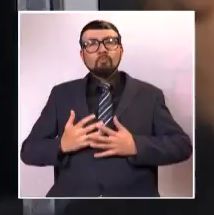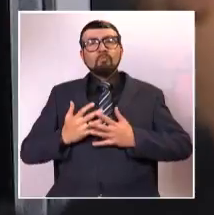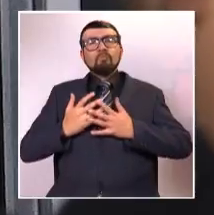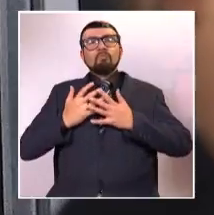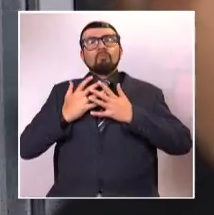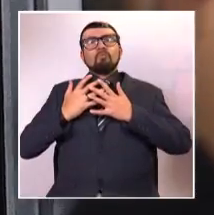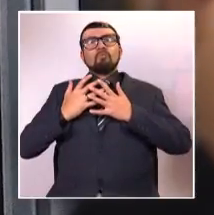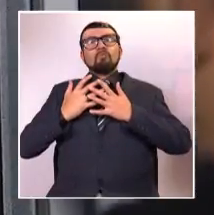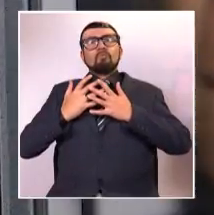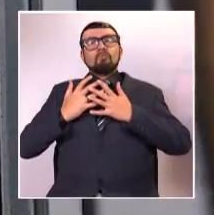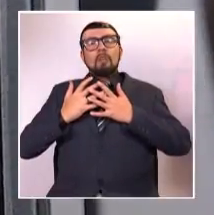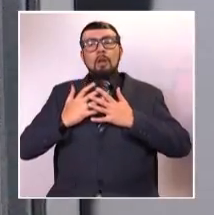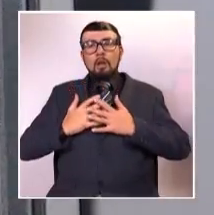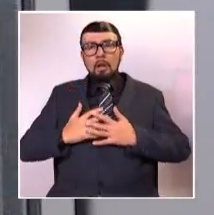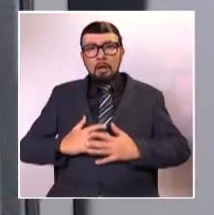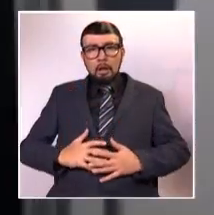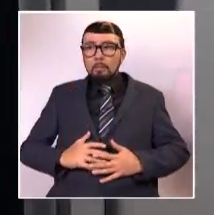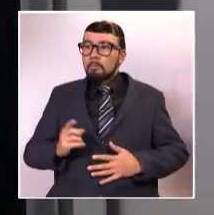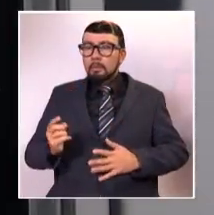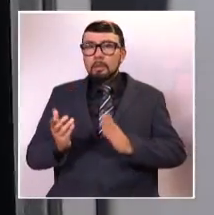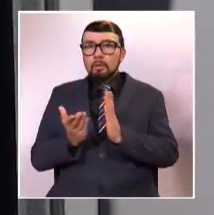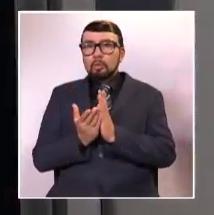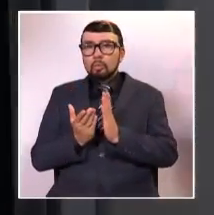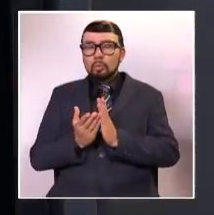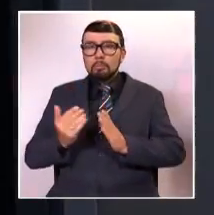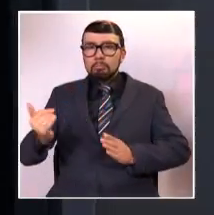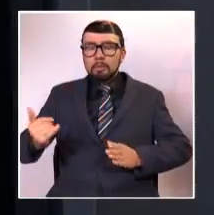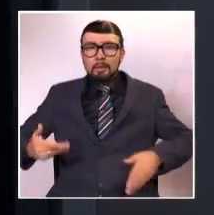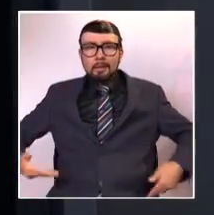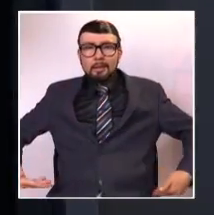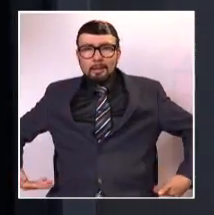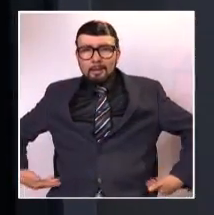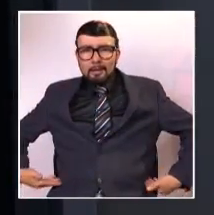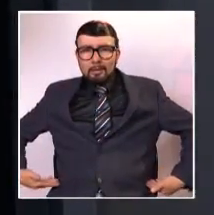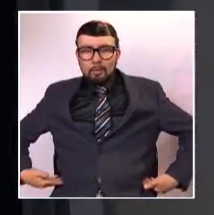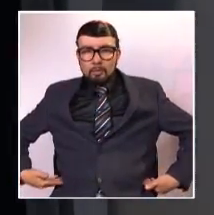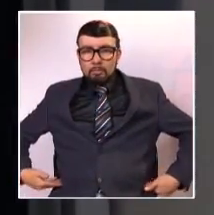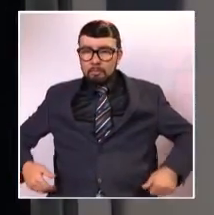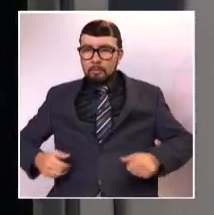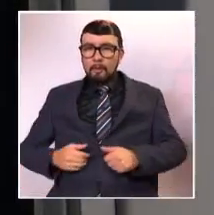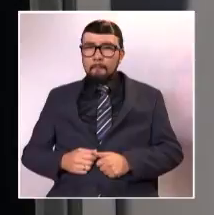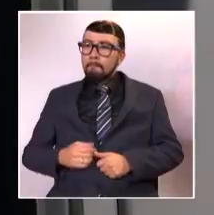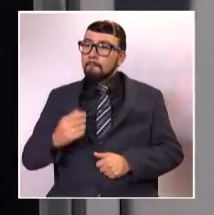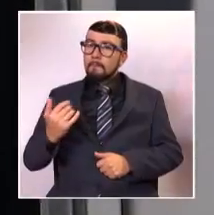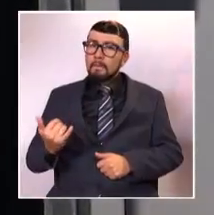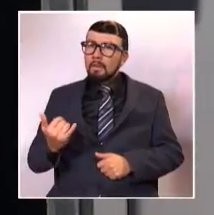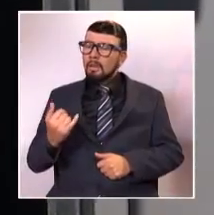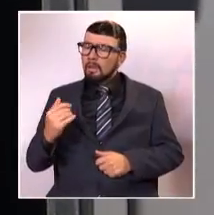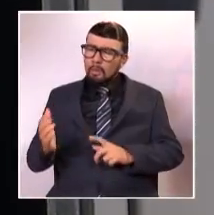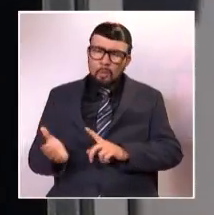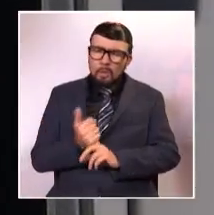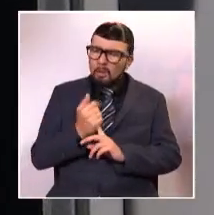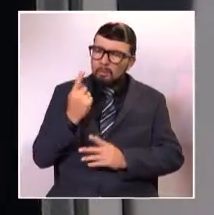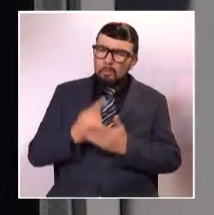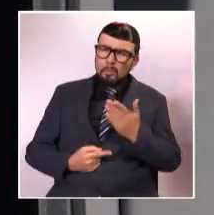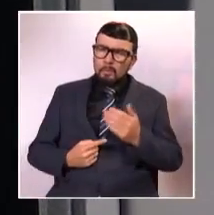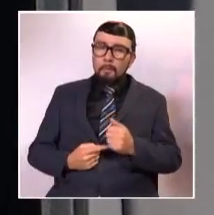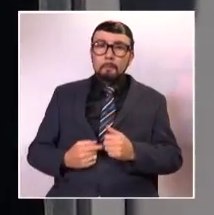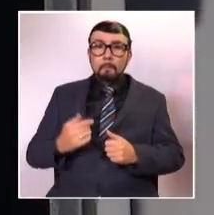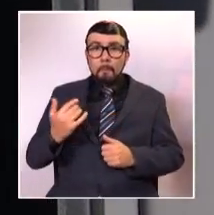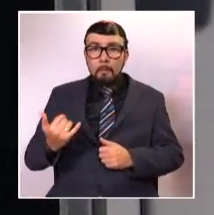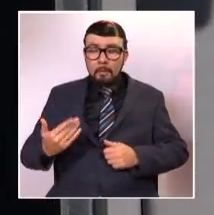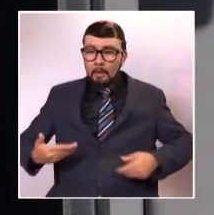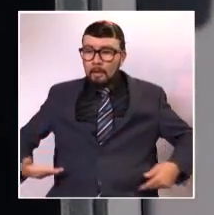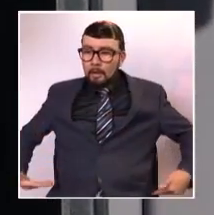de los riñones. Los riñones también encontramos en ecografía, podemos